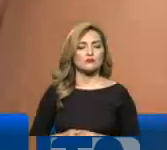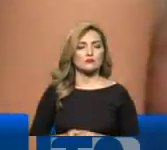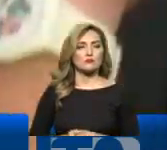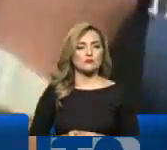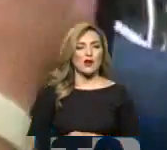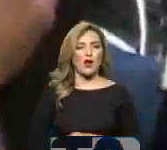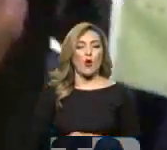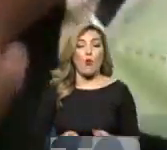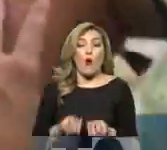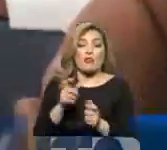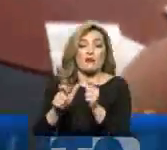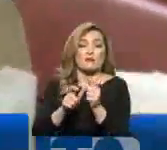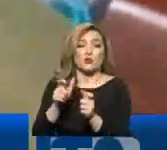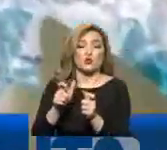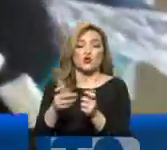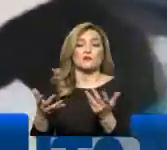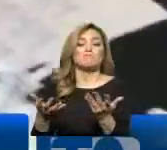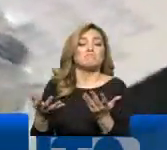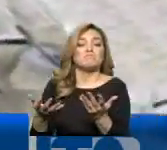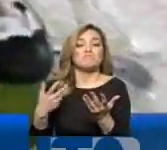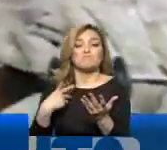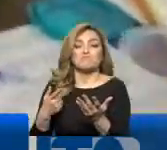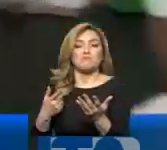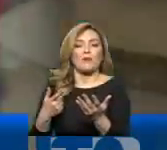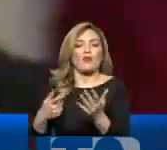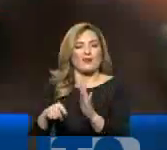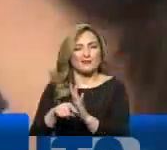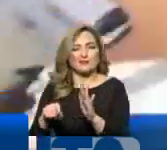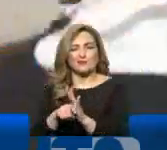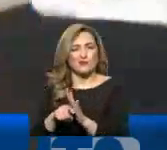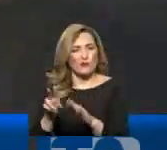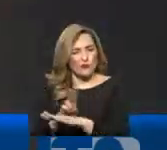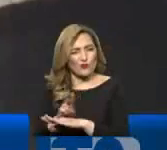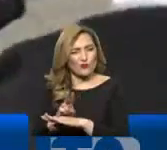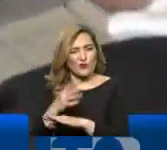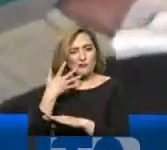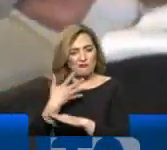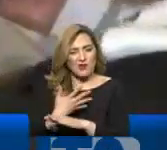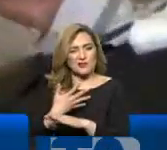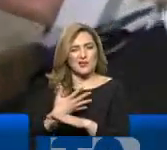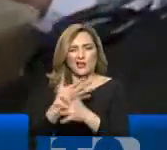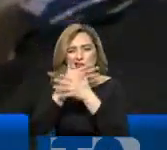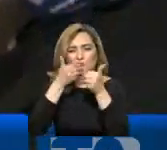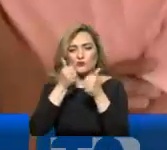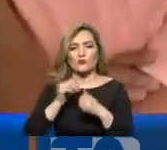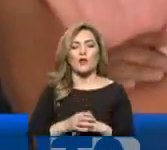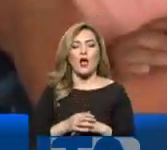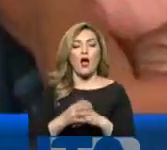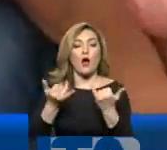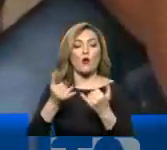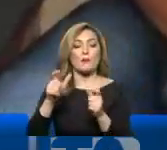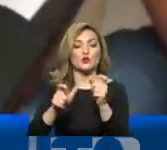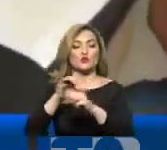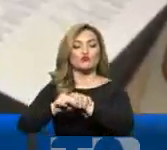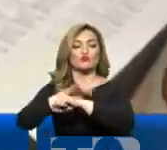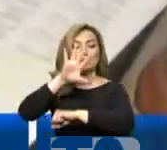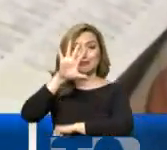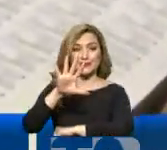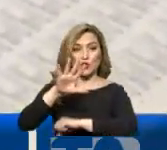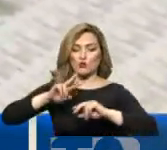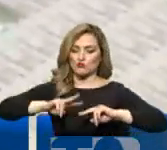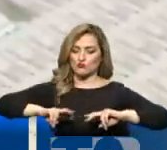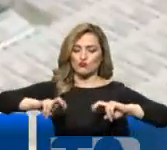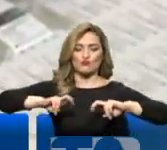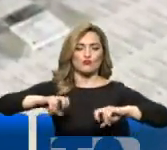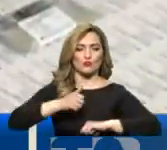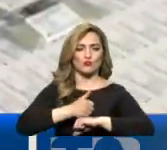afectación. Hasta el momento, 5 personas están detenidas por su directa vinculación con los hechos investigados. Las autoridades continúan